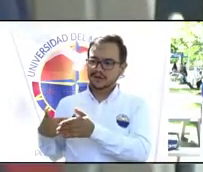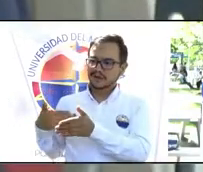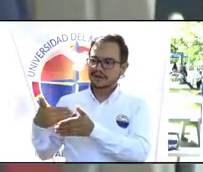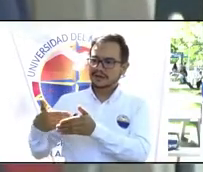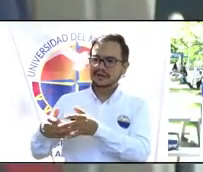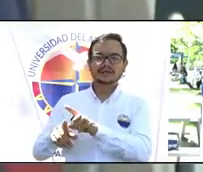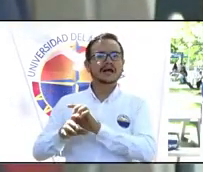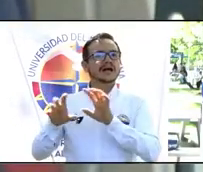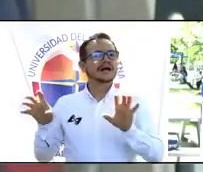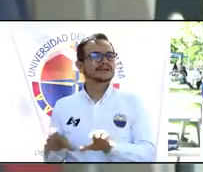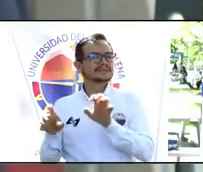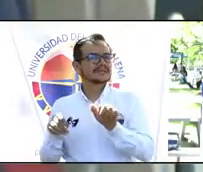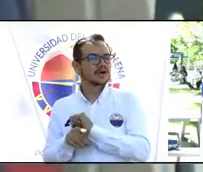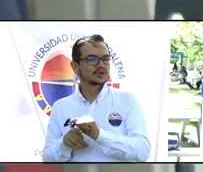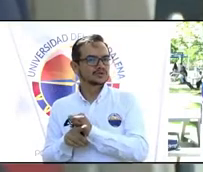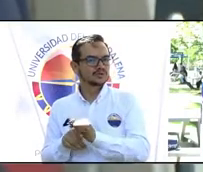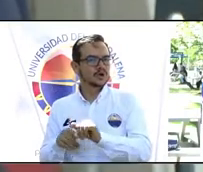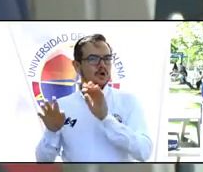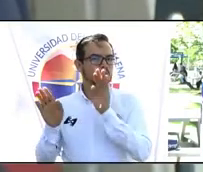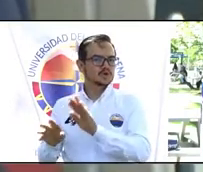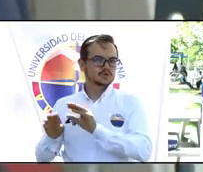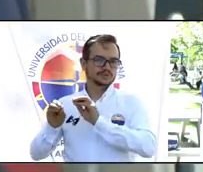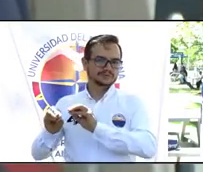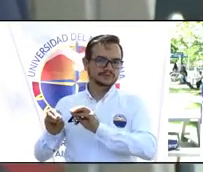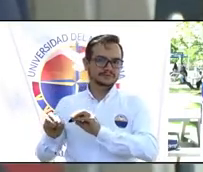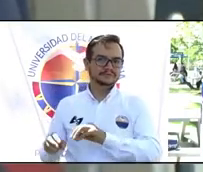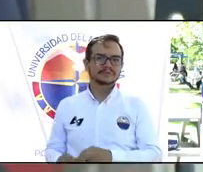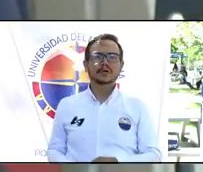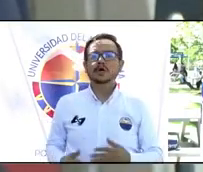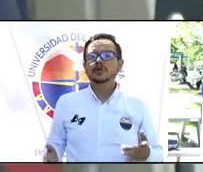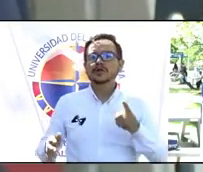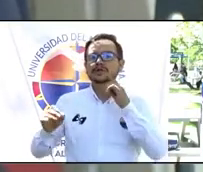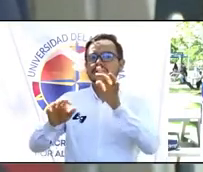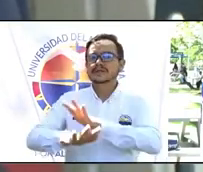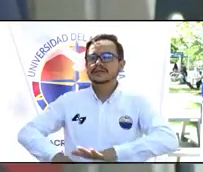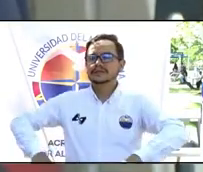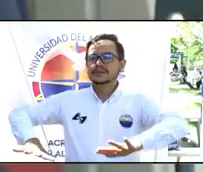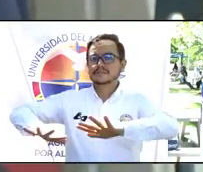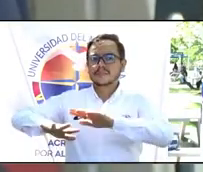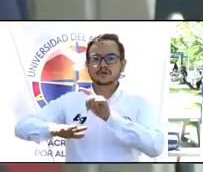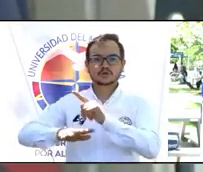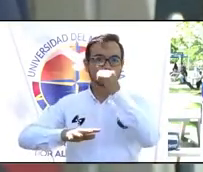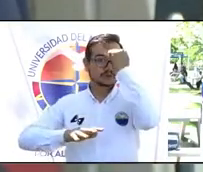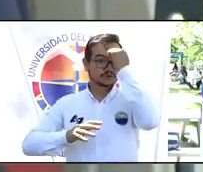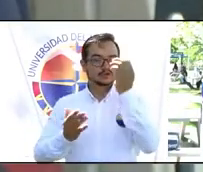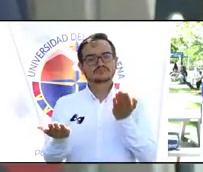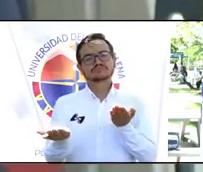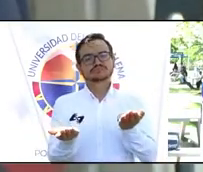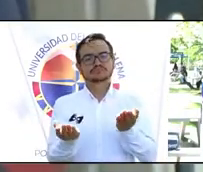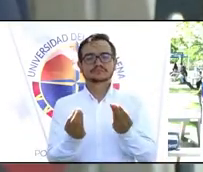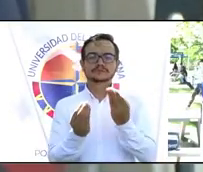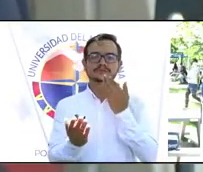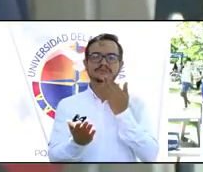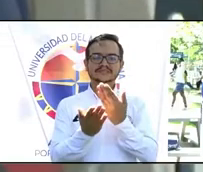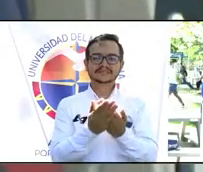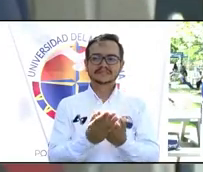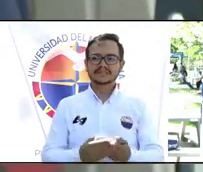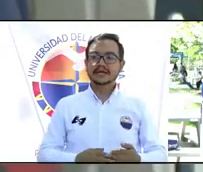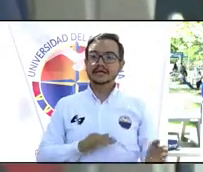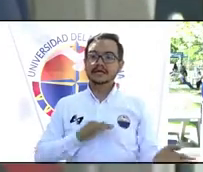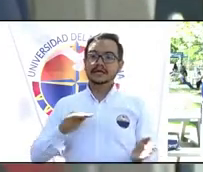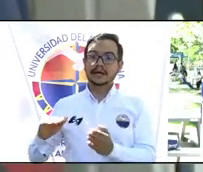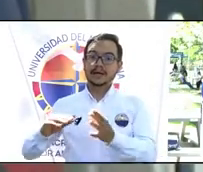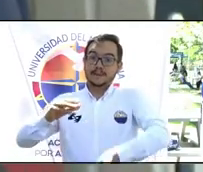actividades de las prácticas formativas en el escenario docencia-servicio. Muchas gracias. Yo quisiera